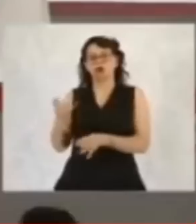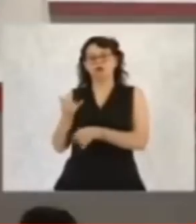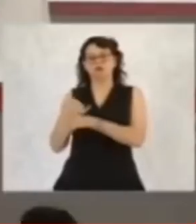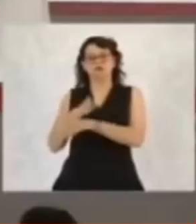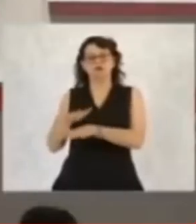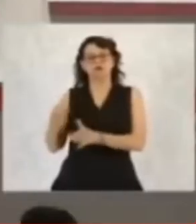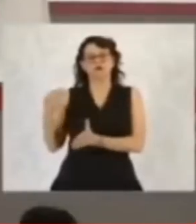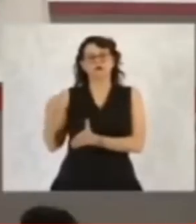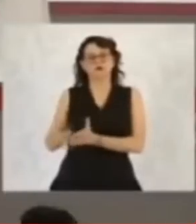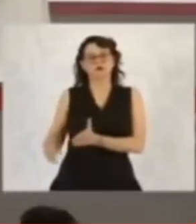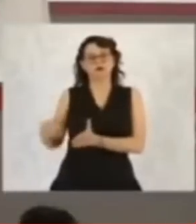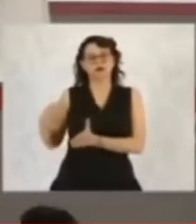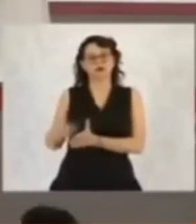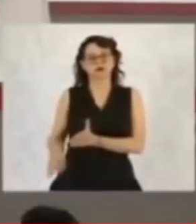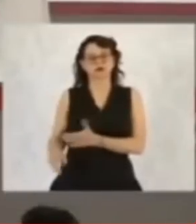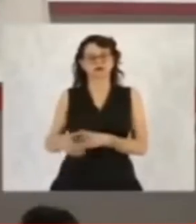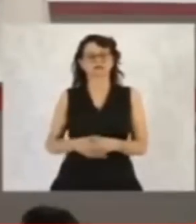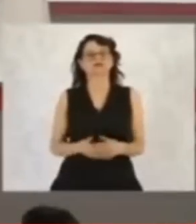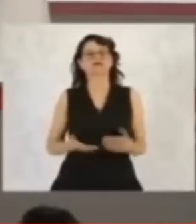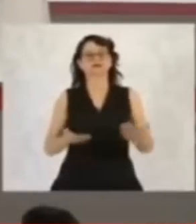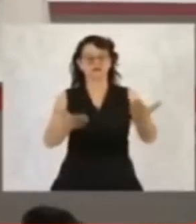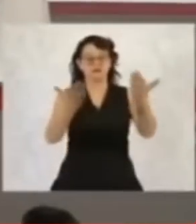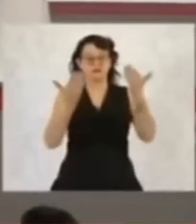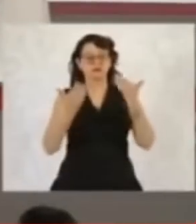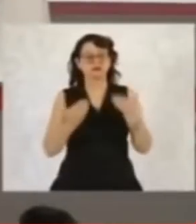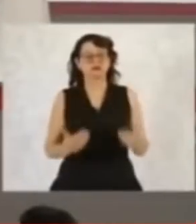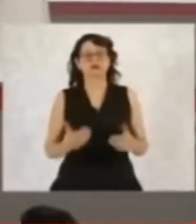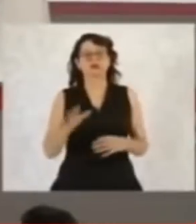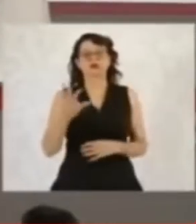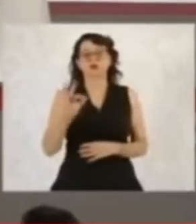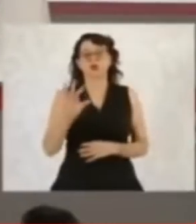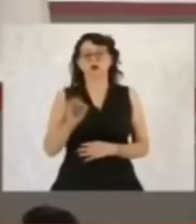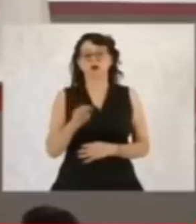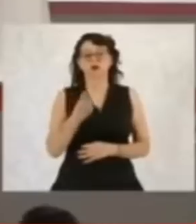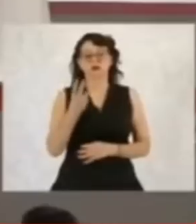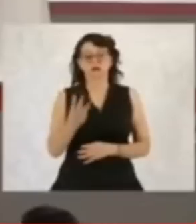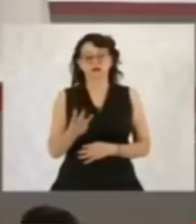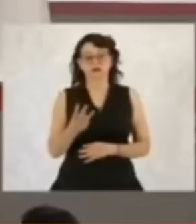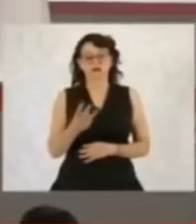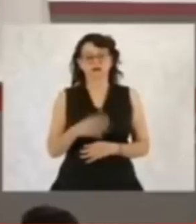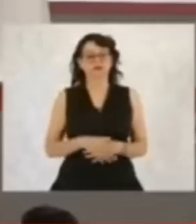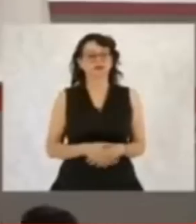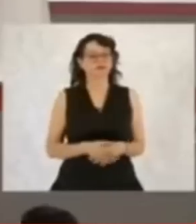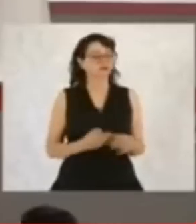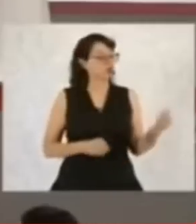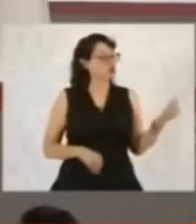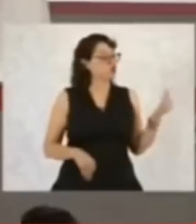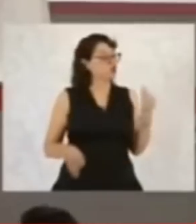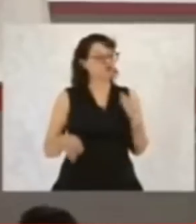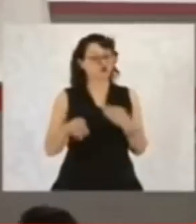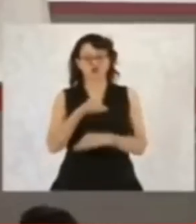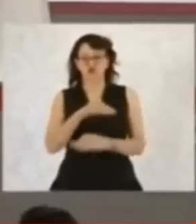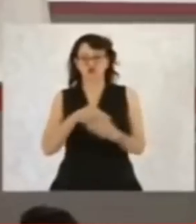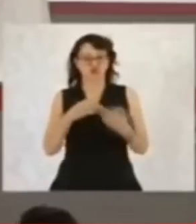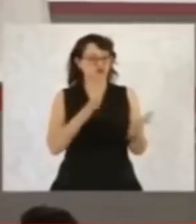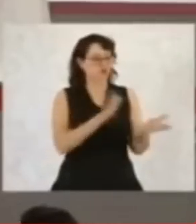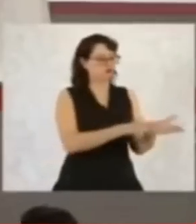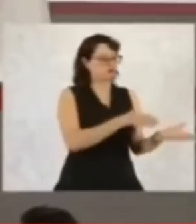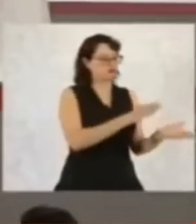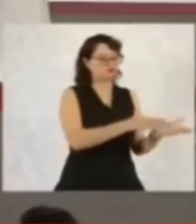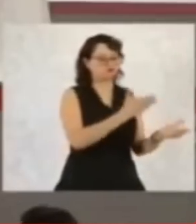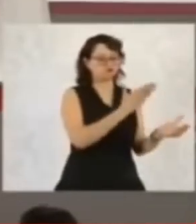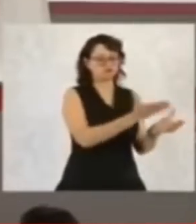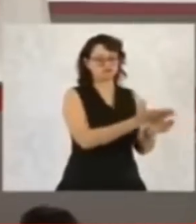relevante. 43. Cuando se estaba en el proceso de solventación de todas las acciones promovidas por la